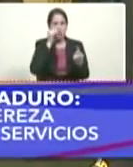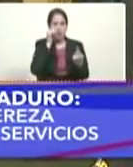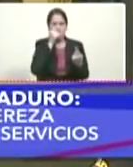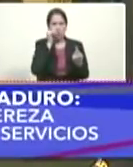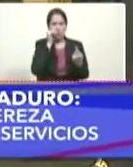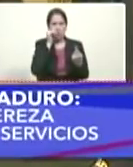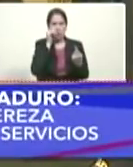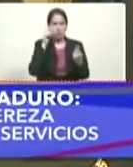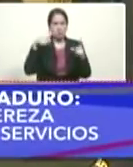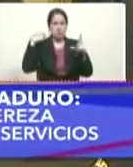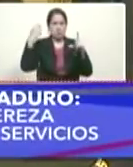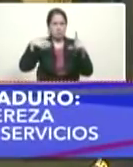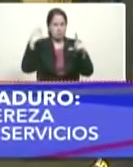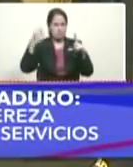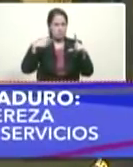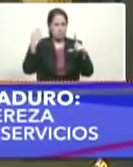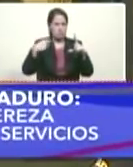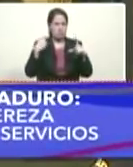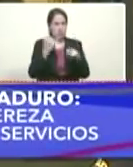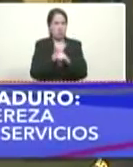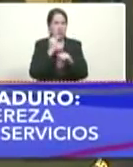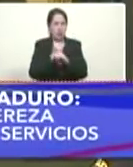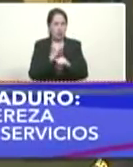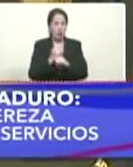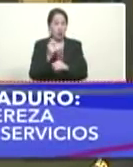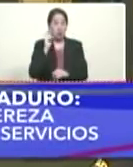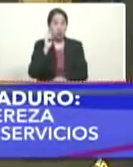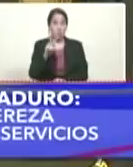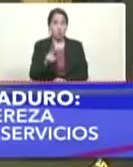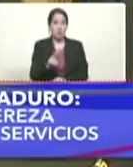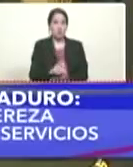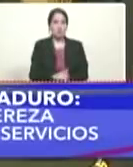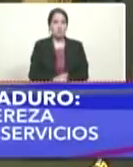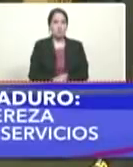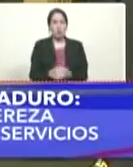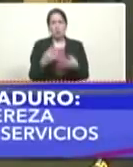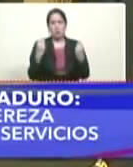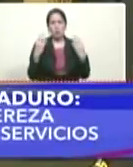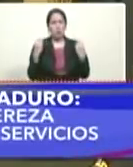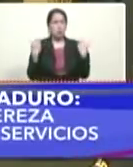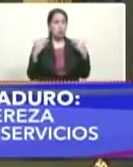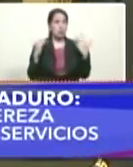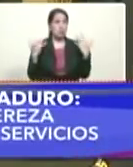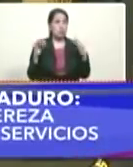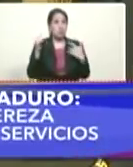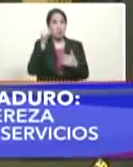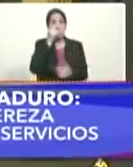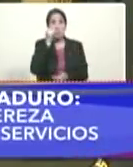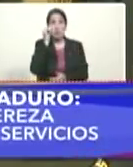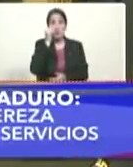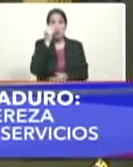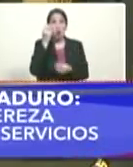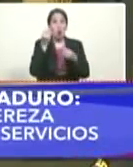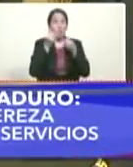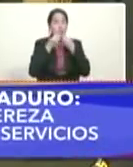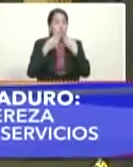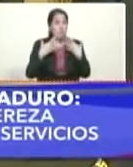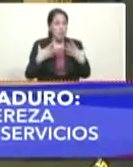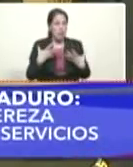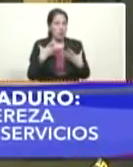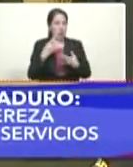que corrió por las redes sociales yo lo vi en las redes como hacer vídeo hay miles de la velocidad hermosa